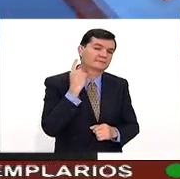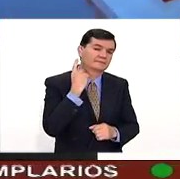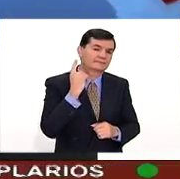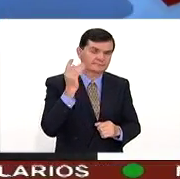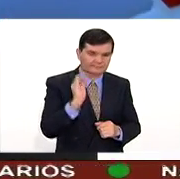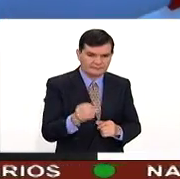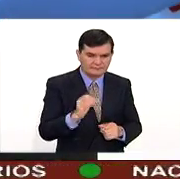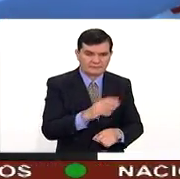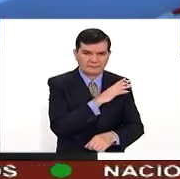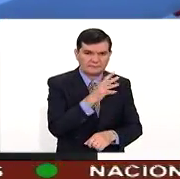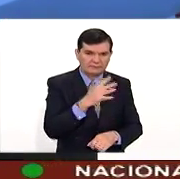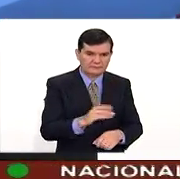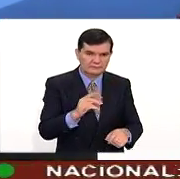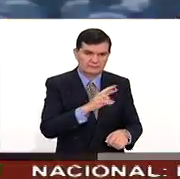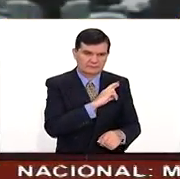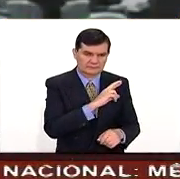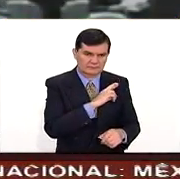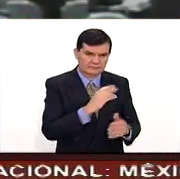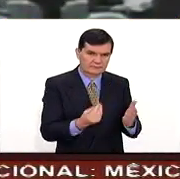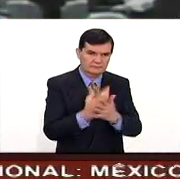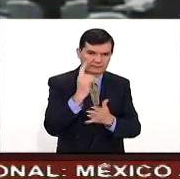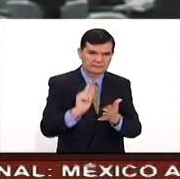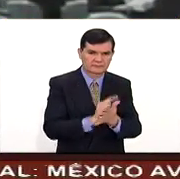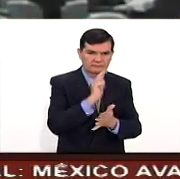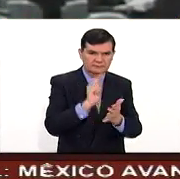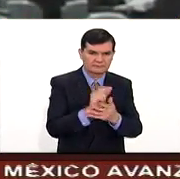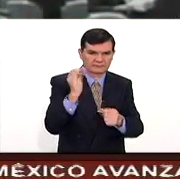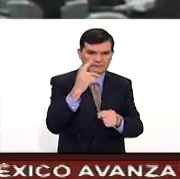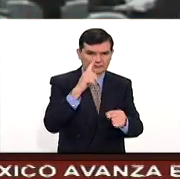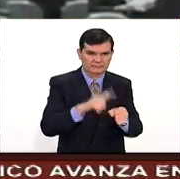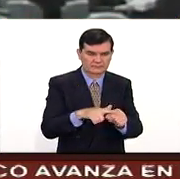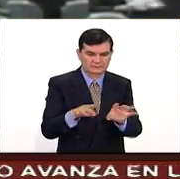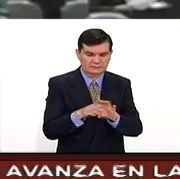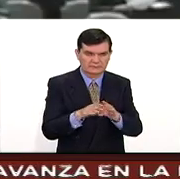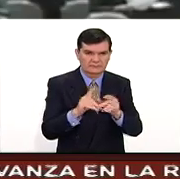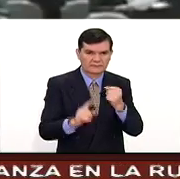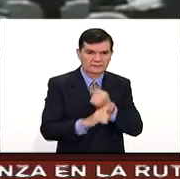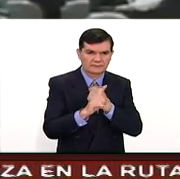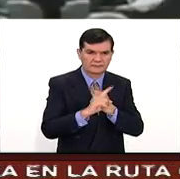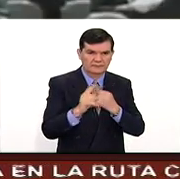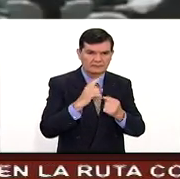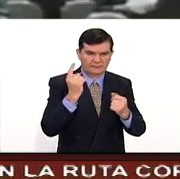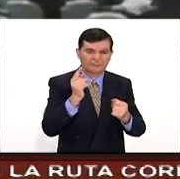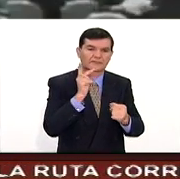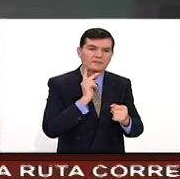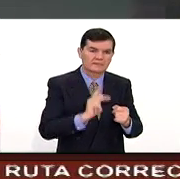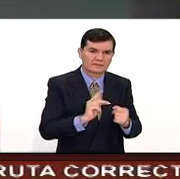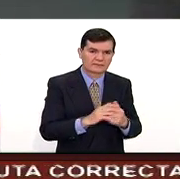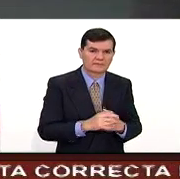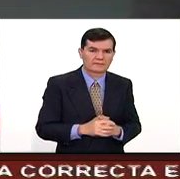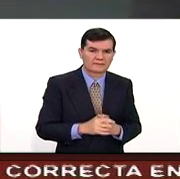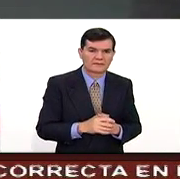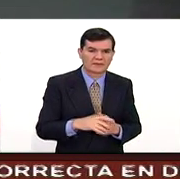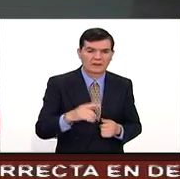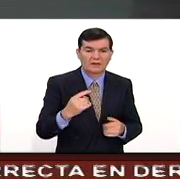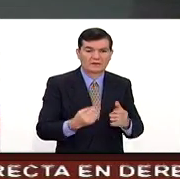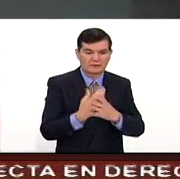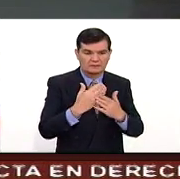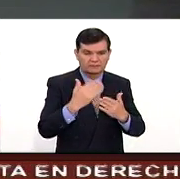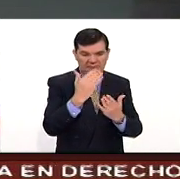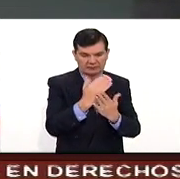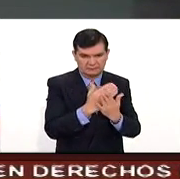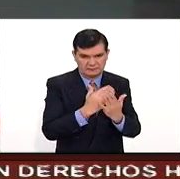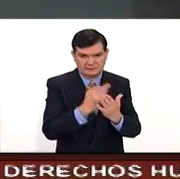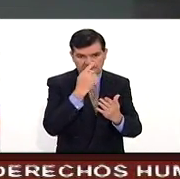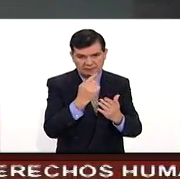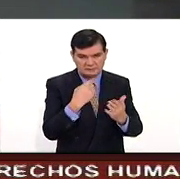Diputados aprobó en lo general y en lo particular la nueva ley federal para prevenir y sancionar los delitos en materia de hidrocarburos. El nuevo estatuto declara que